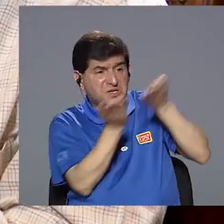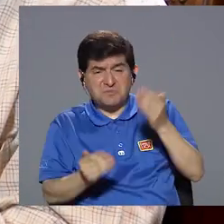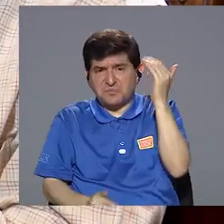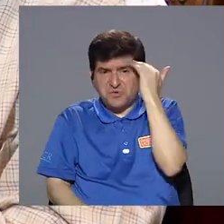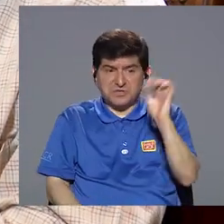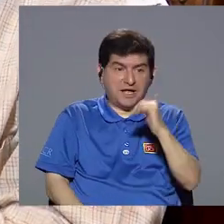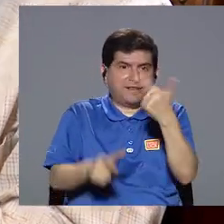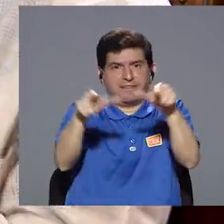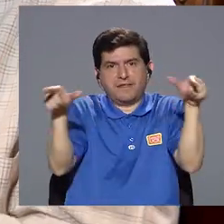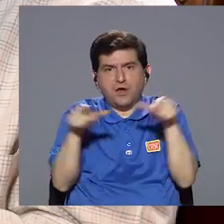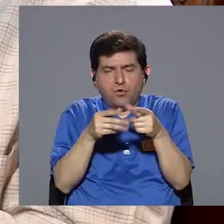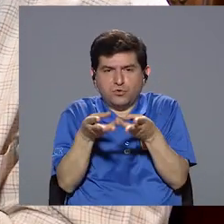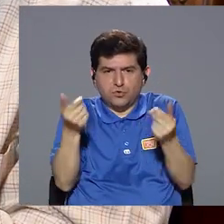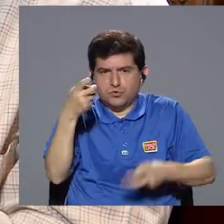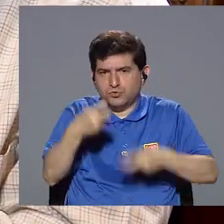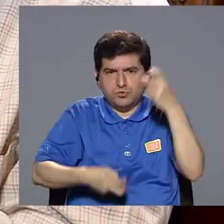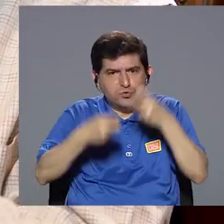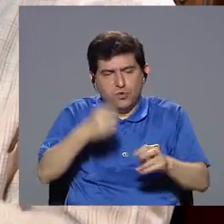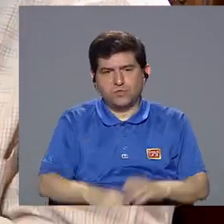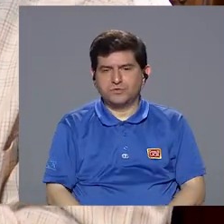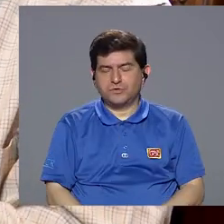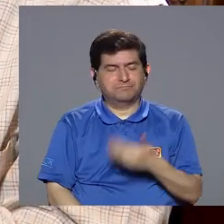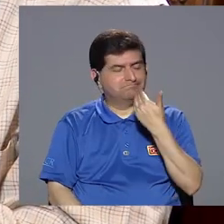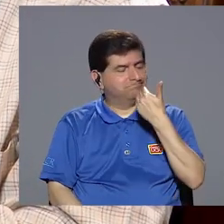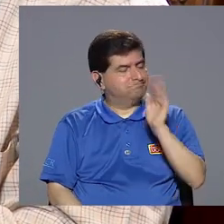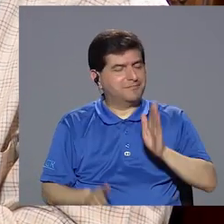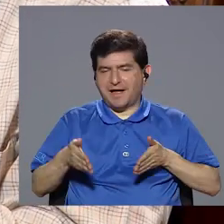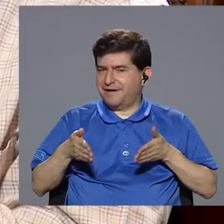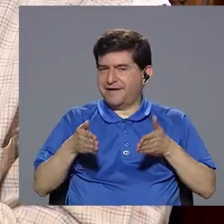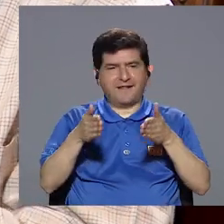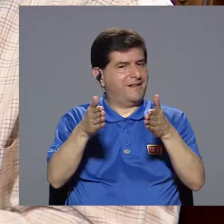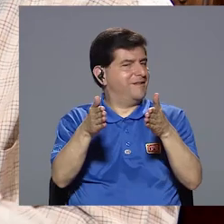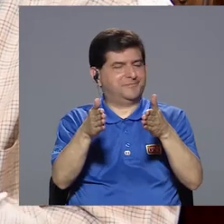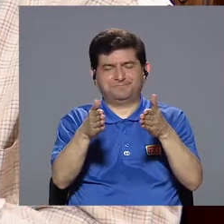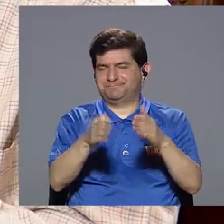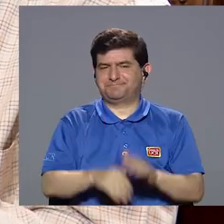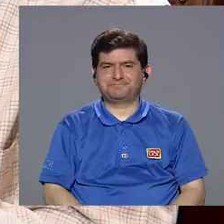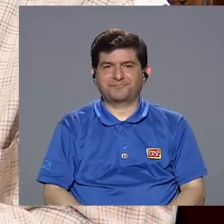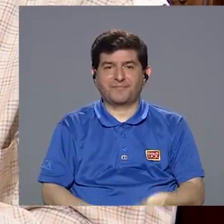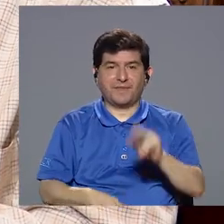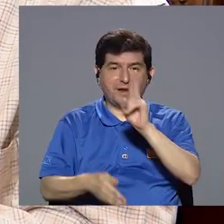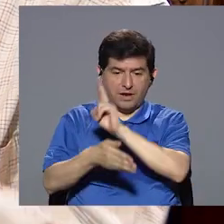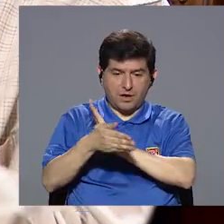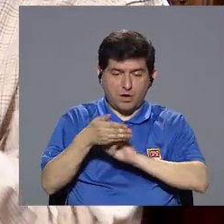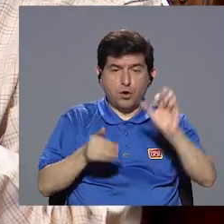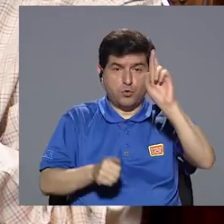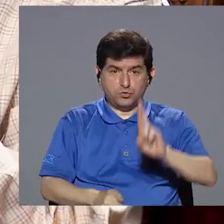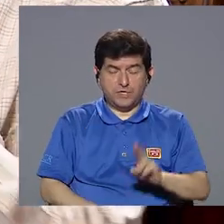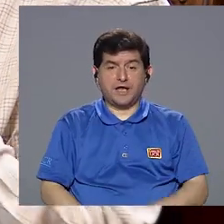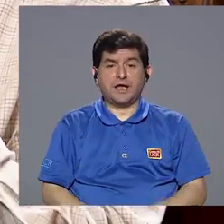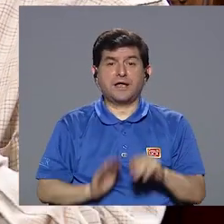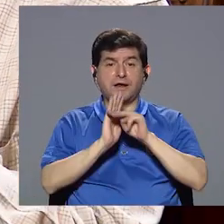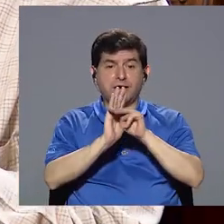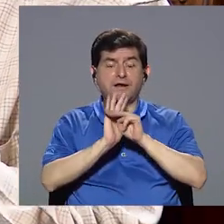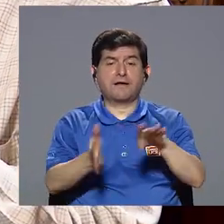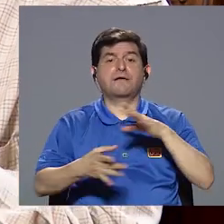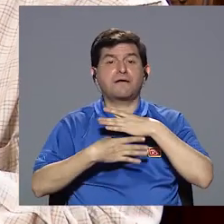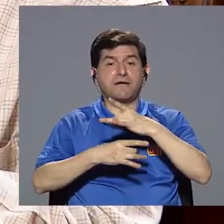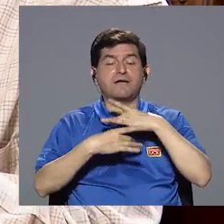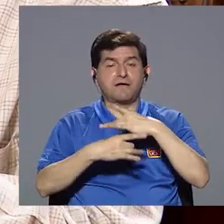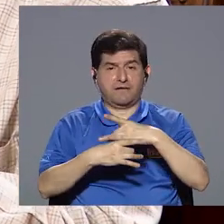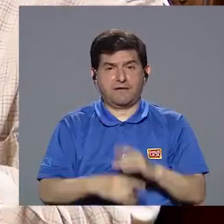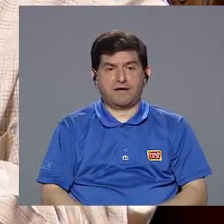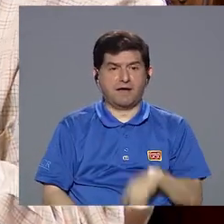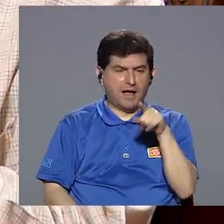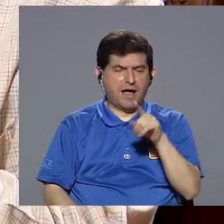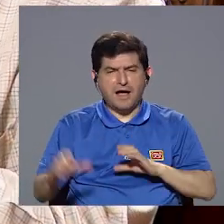conocimiento de otros lados para resolver nuestros problemas vamos por mal camino pues yo creo que la universidad de costa rica ha sido un modelo muy interesante donde